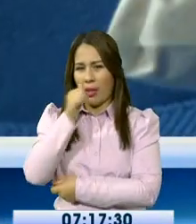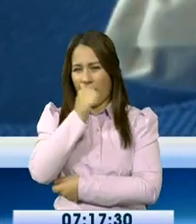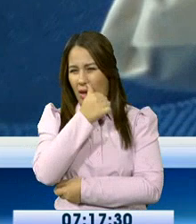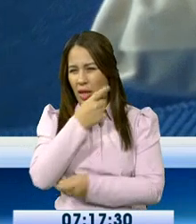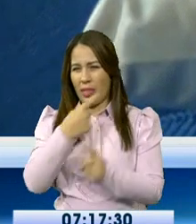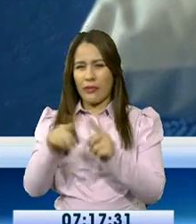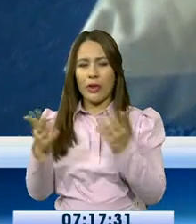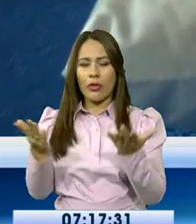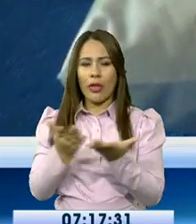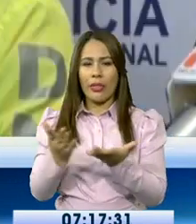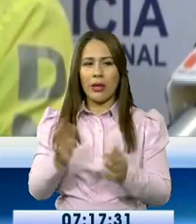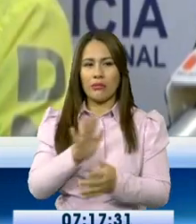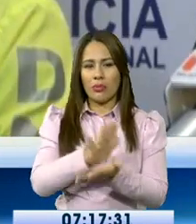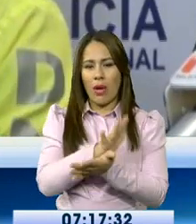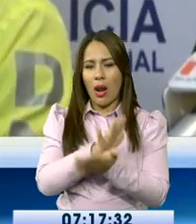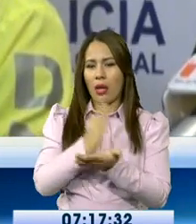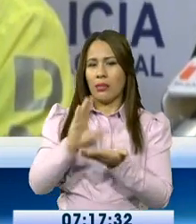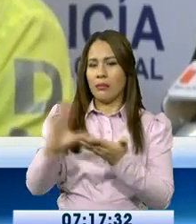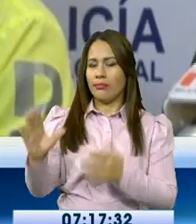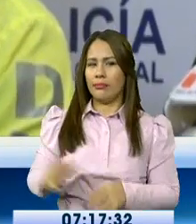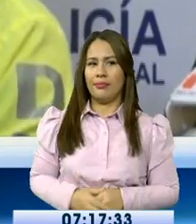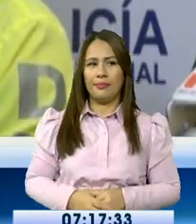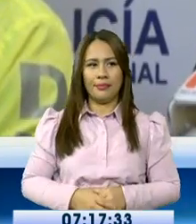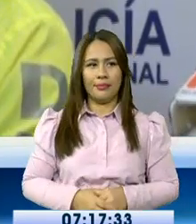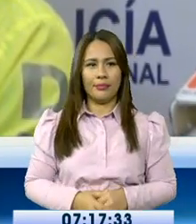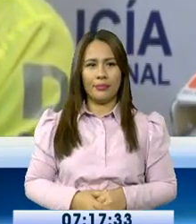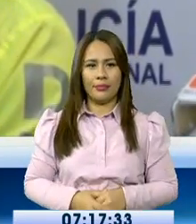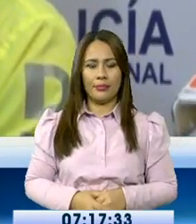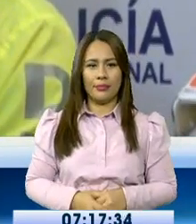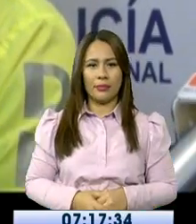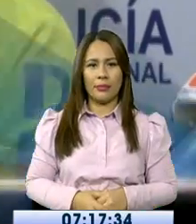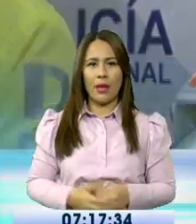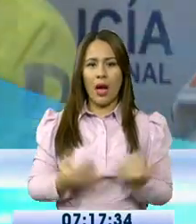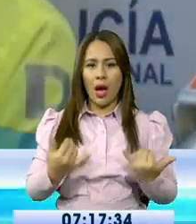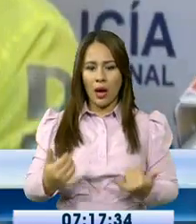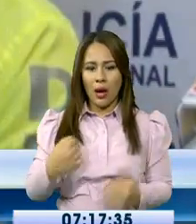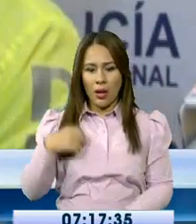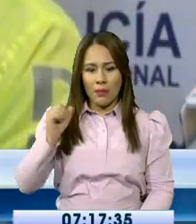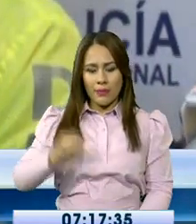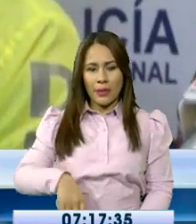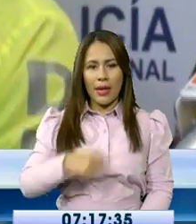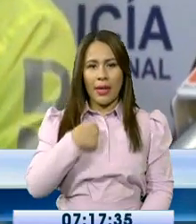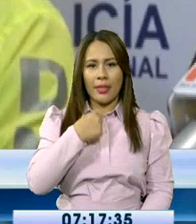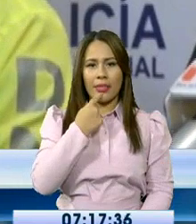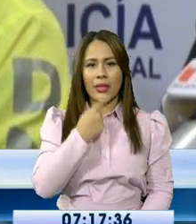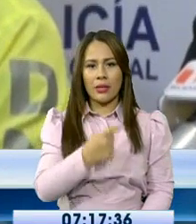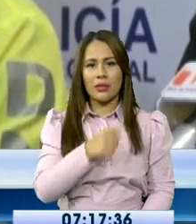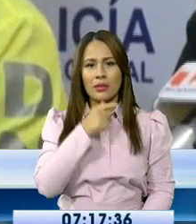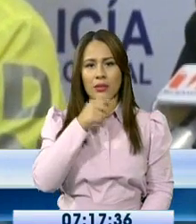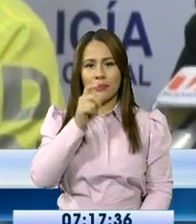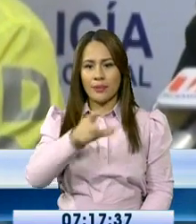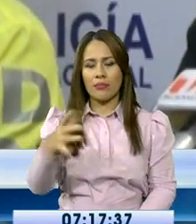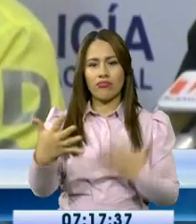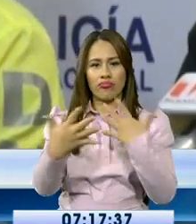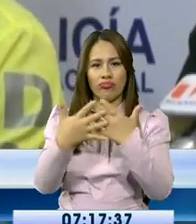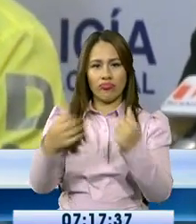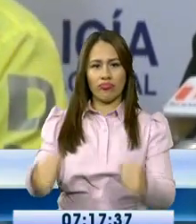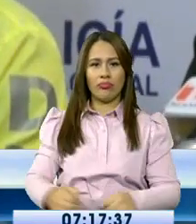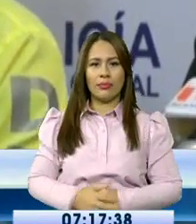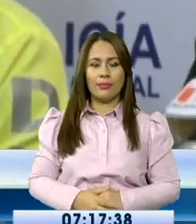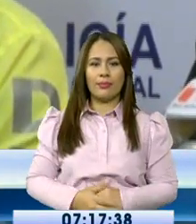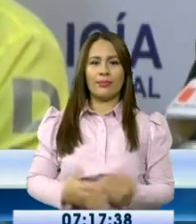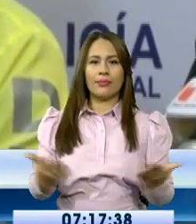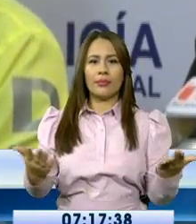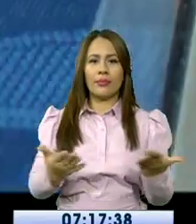establecimientos educativos. Tema microtráfico, en donde podemos mencionar la detención de un ciudadano en una